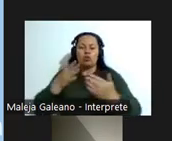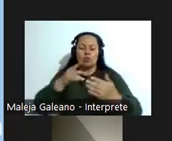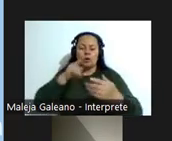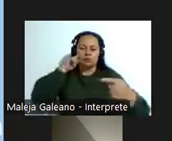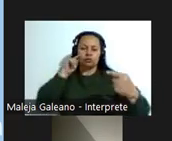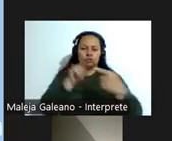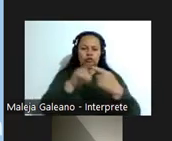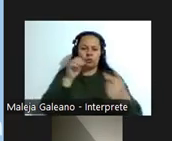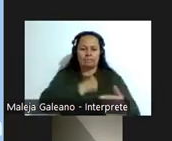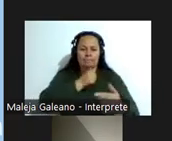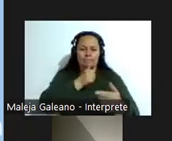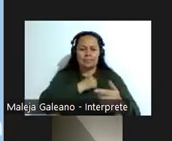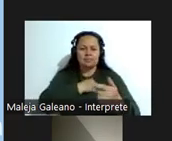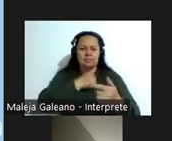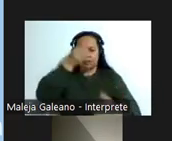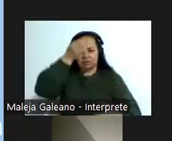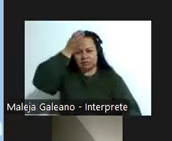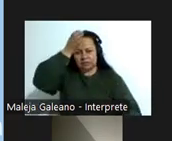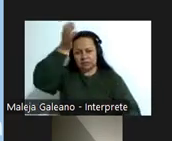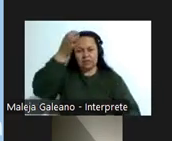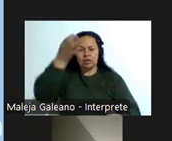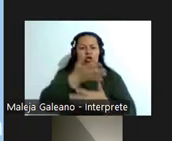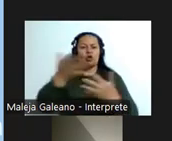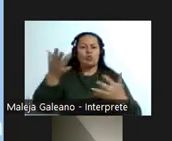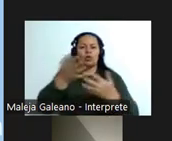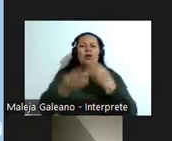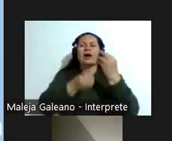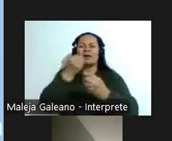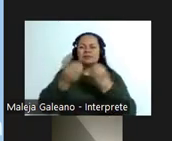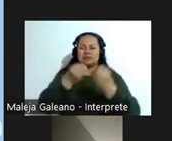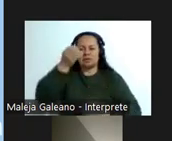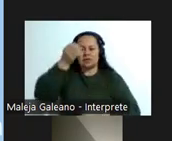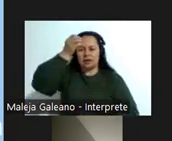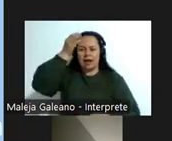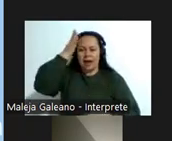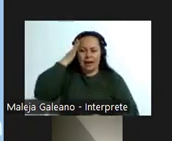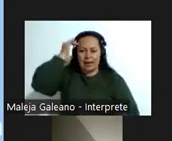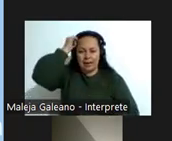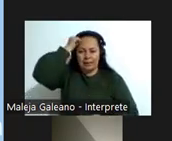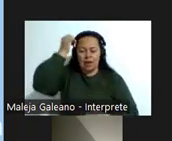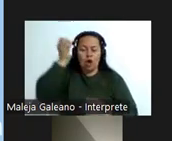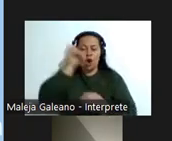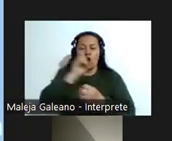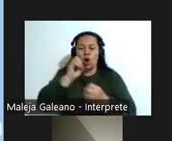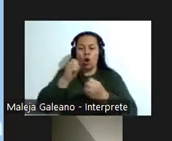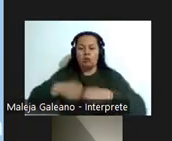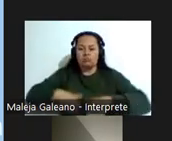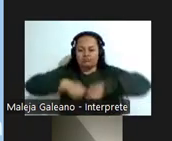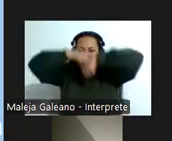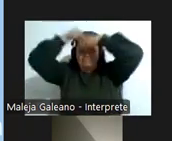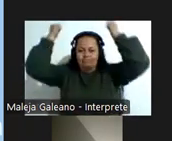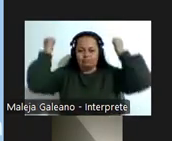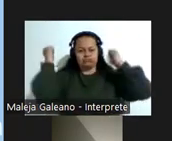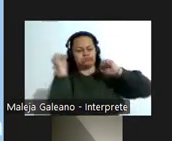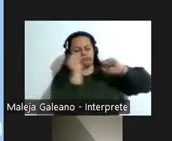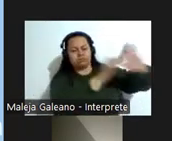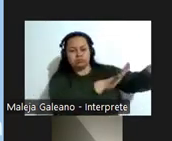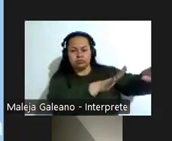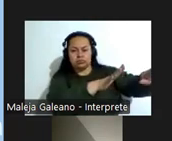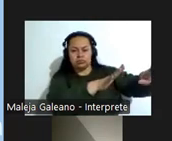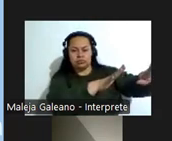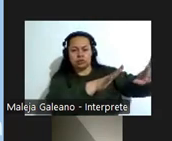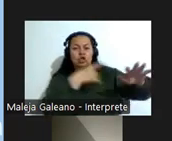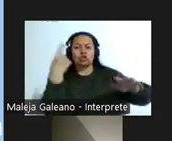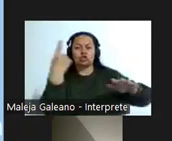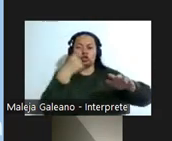del saber, ¿no? Que nos ha dado la academia y desarmarse o quitarse la ropa y dejarse puesto solo